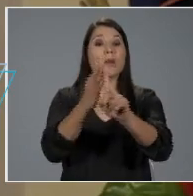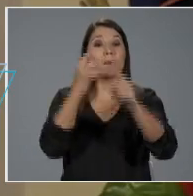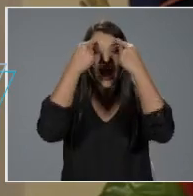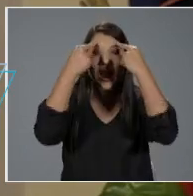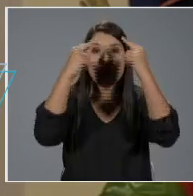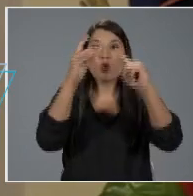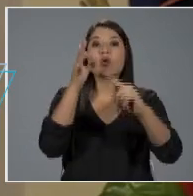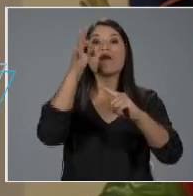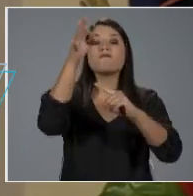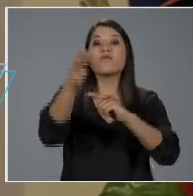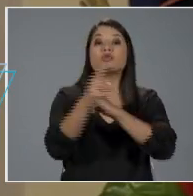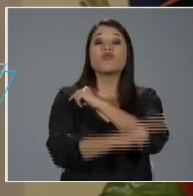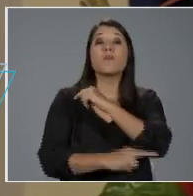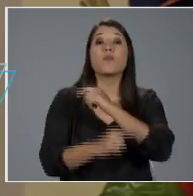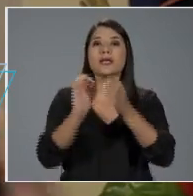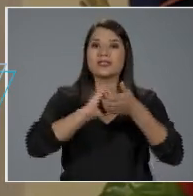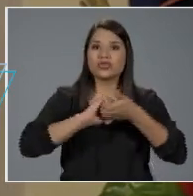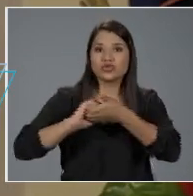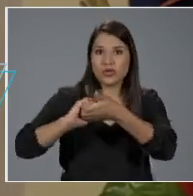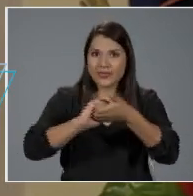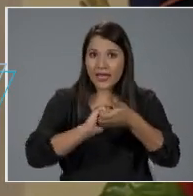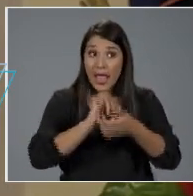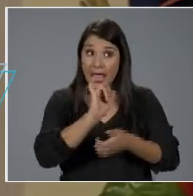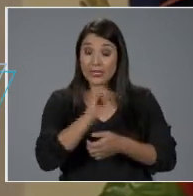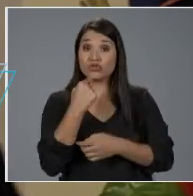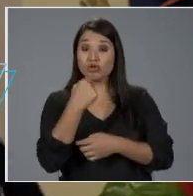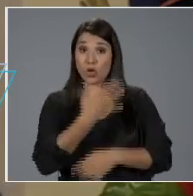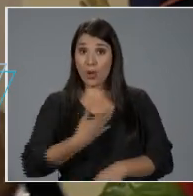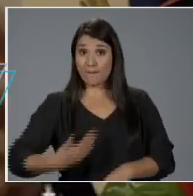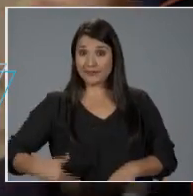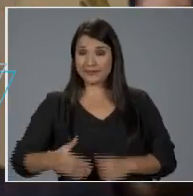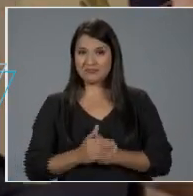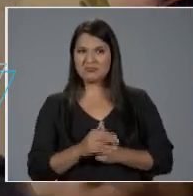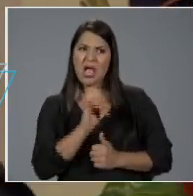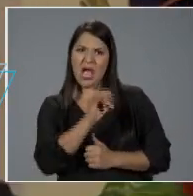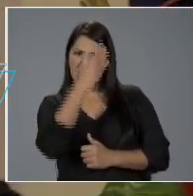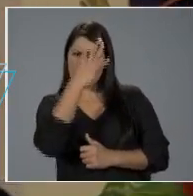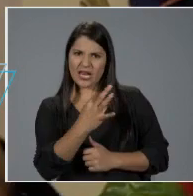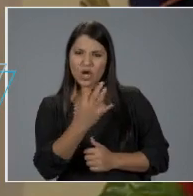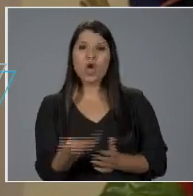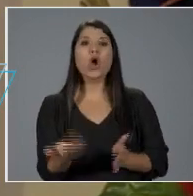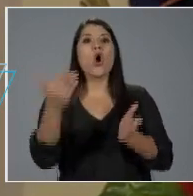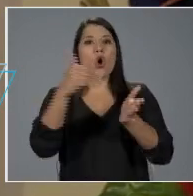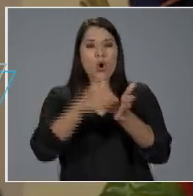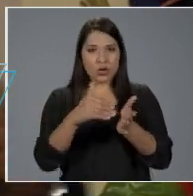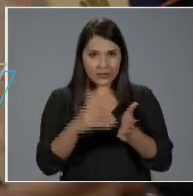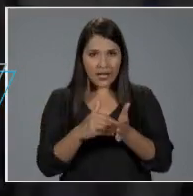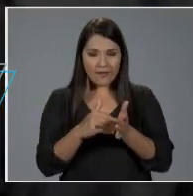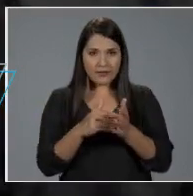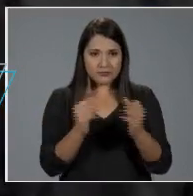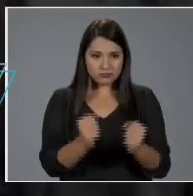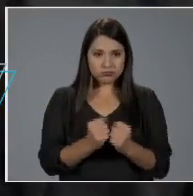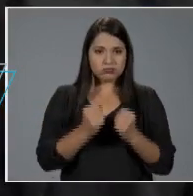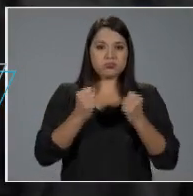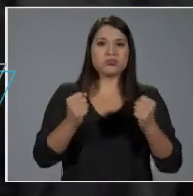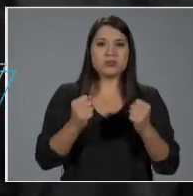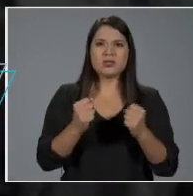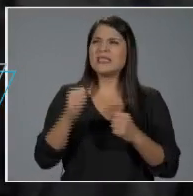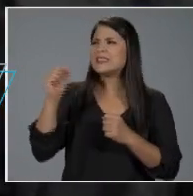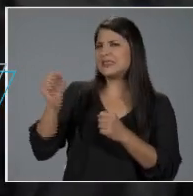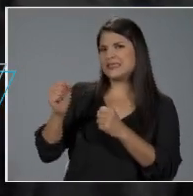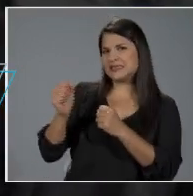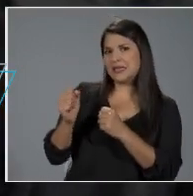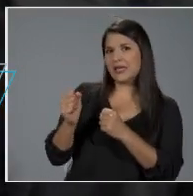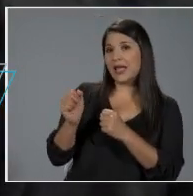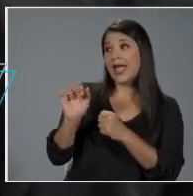de una futura república solidaria. Son palabras del presidente. Ahí yo creo que él volvió a tomar un poco al final, claro, y que además no estaba en el